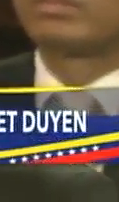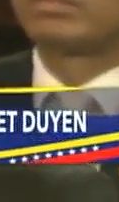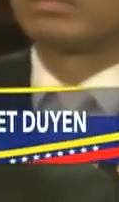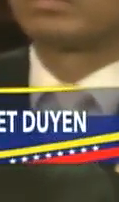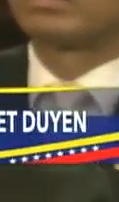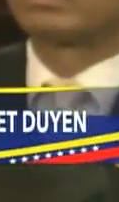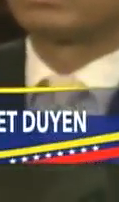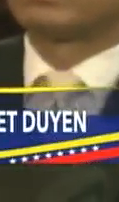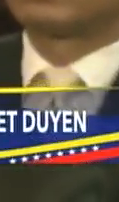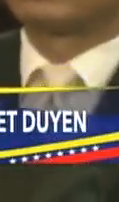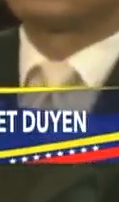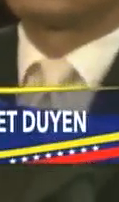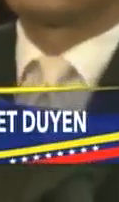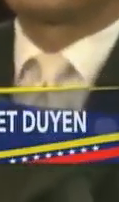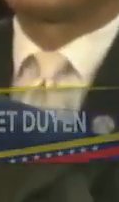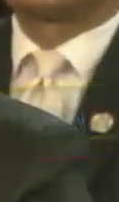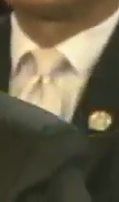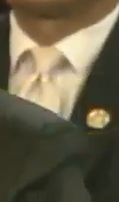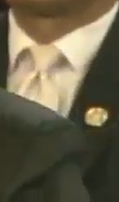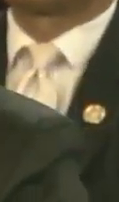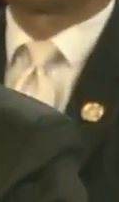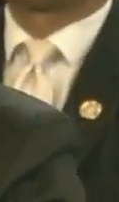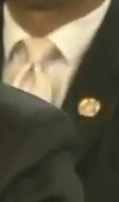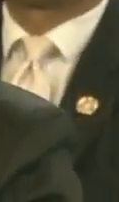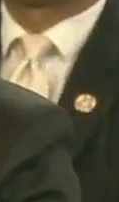multilaterales y en las Naciones Unidas.